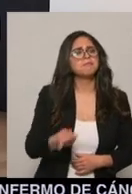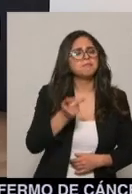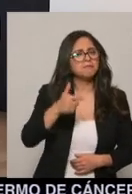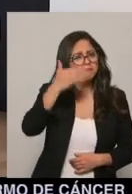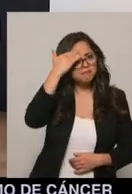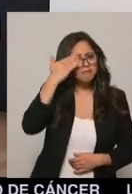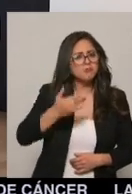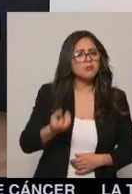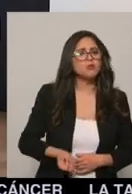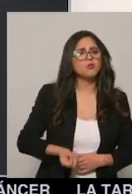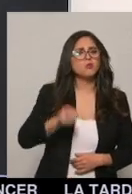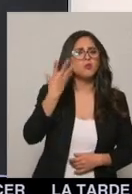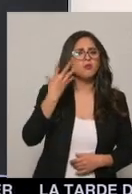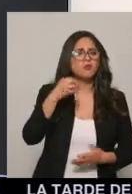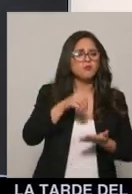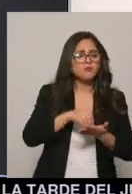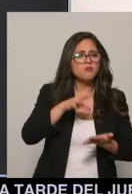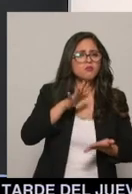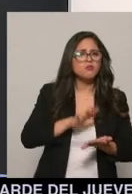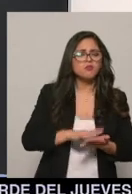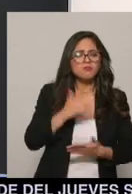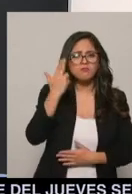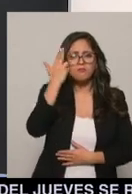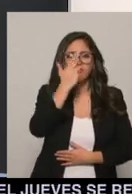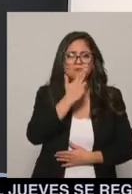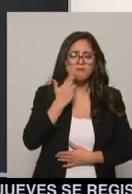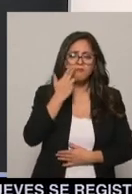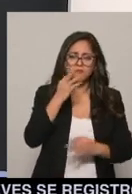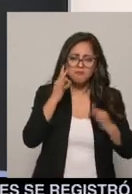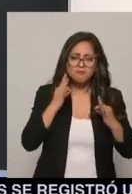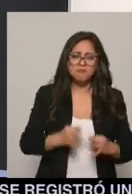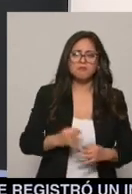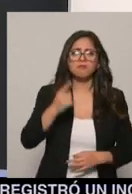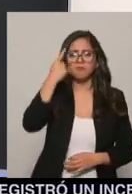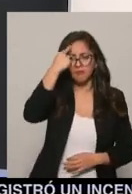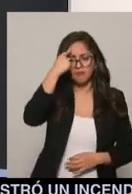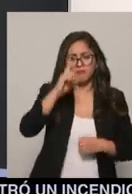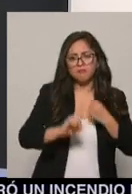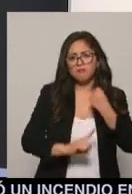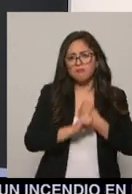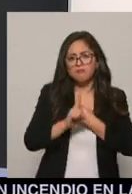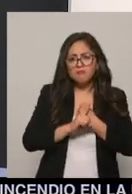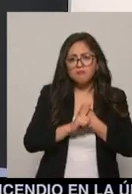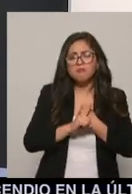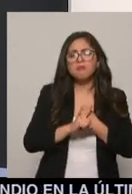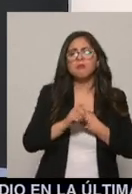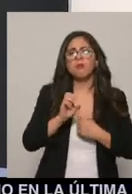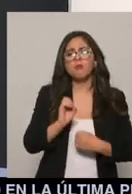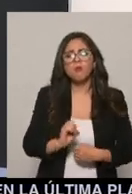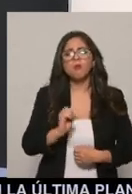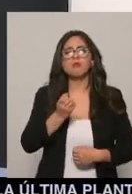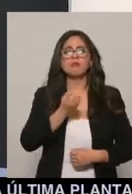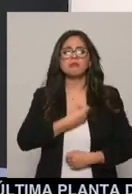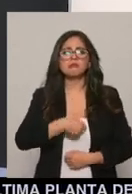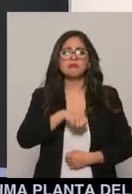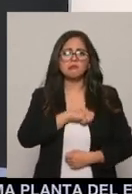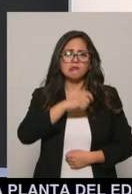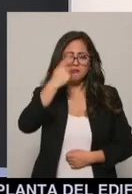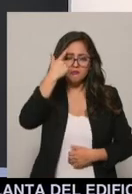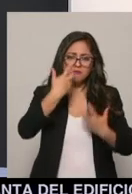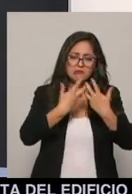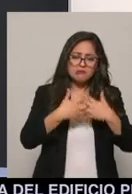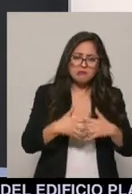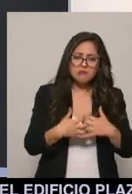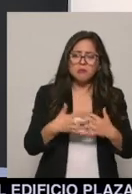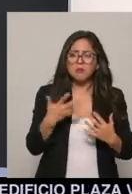consultas tienen por problemas relacionados con la salud mental? ¿Cuántas consultas tienen al año o de manera